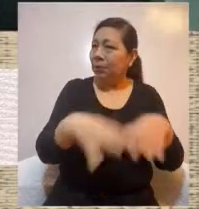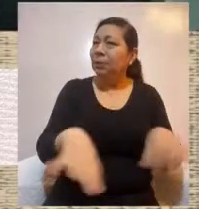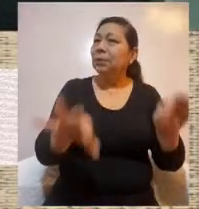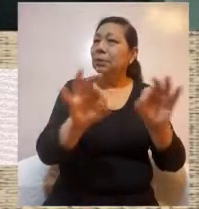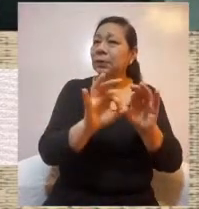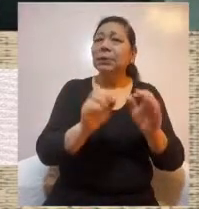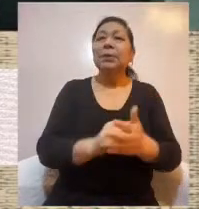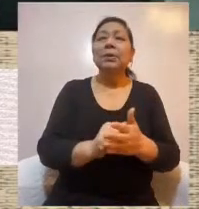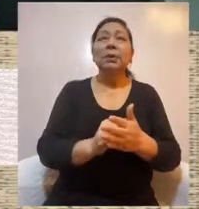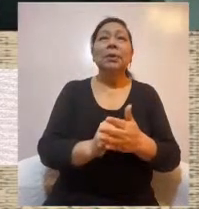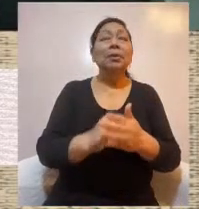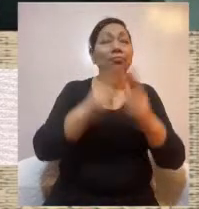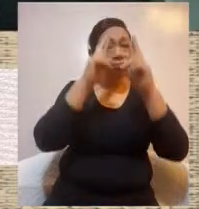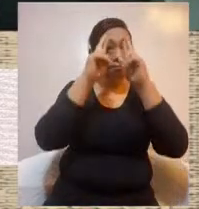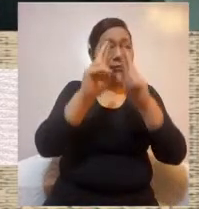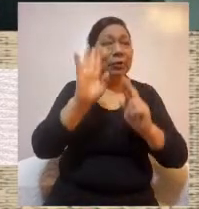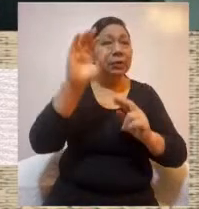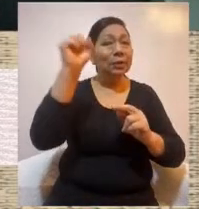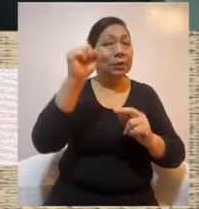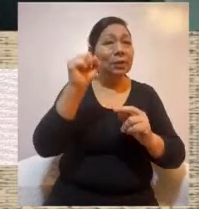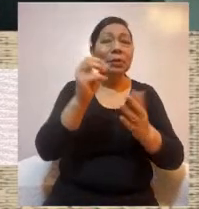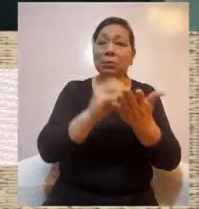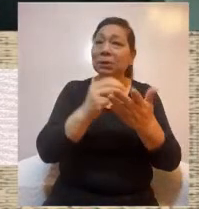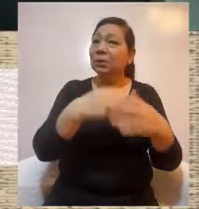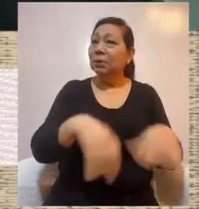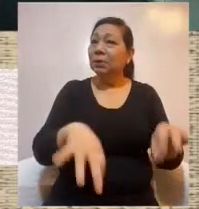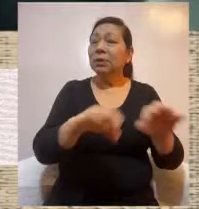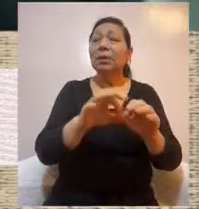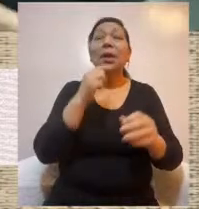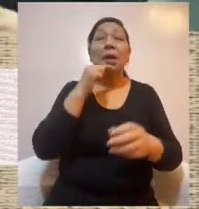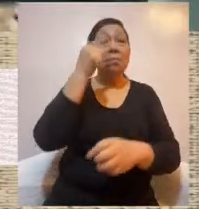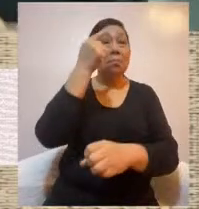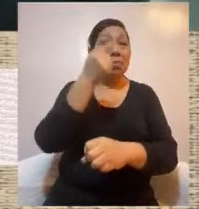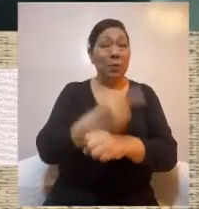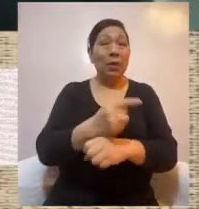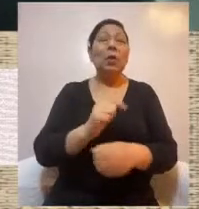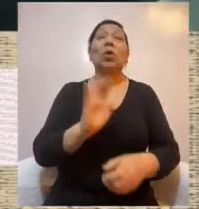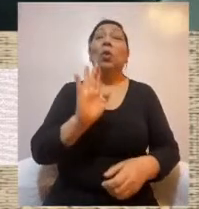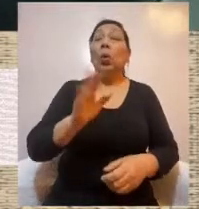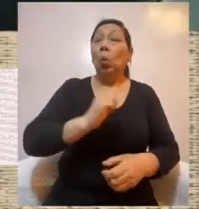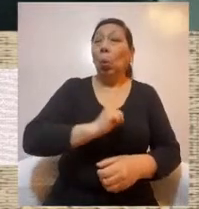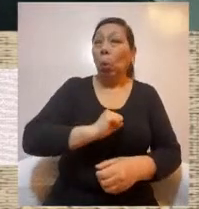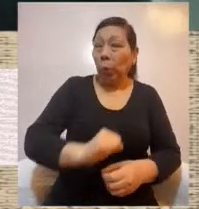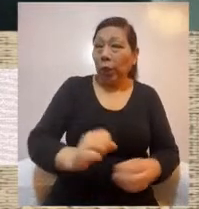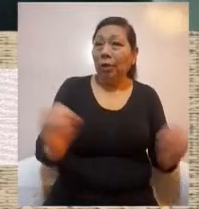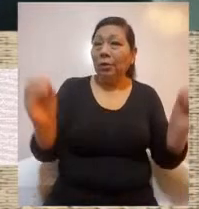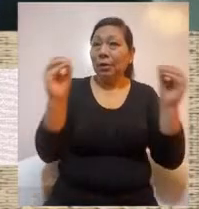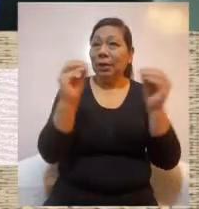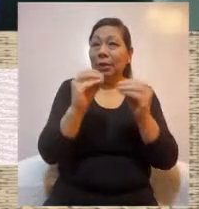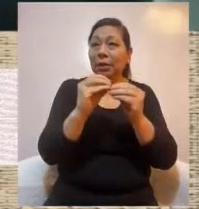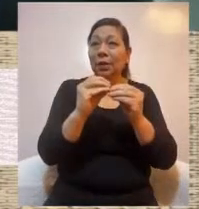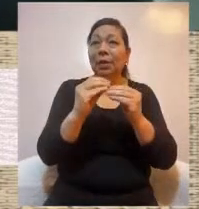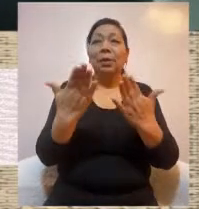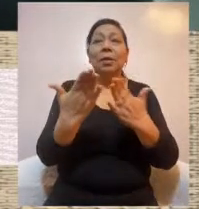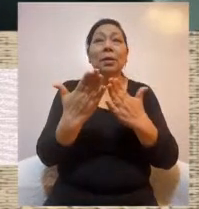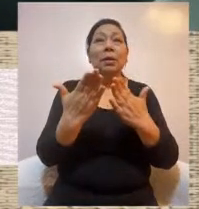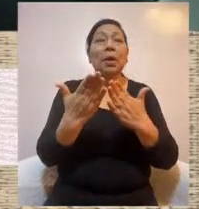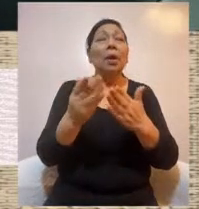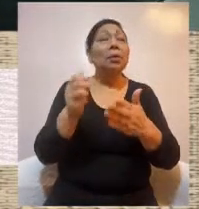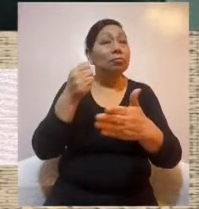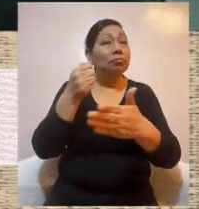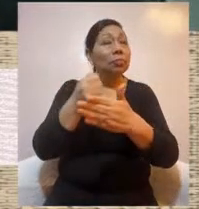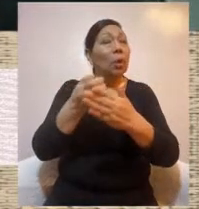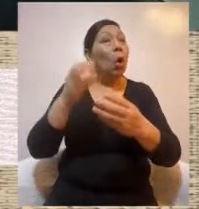que en el presente caso la vulneración de los derechos fundamentales de la demandante y de su hijo se dio en el marco